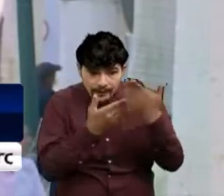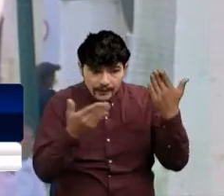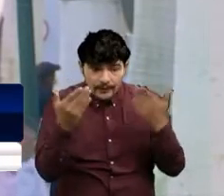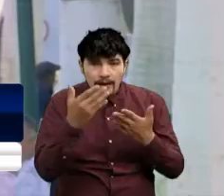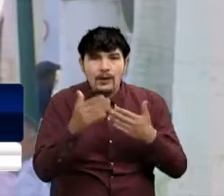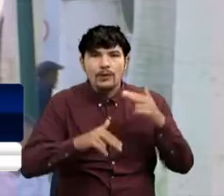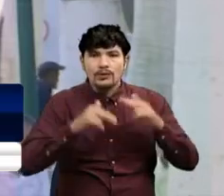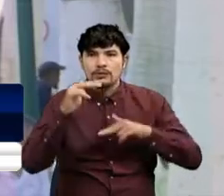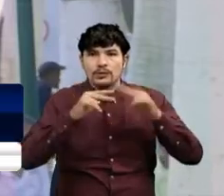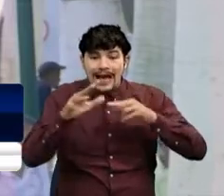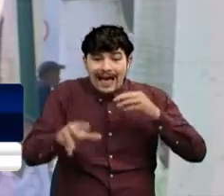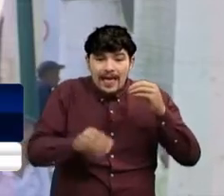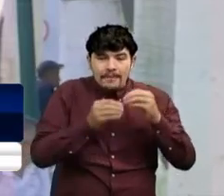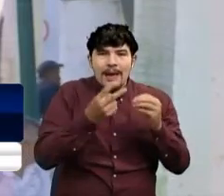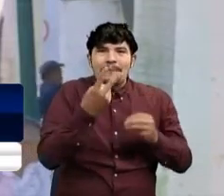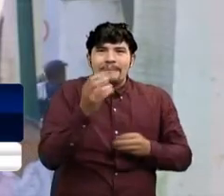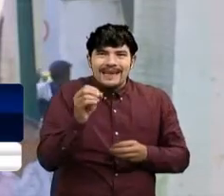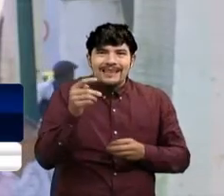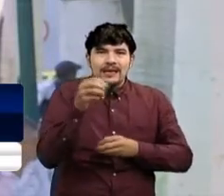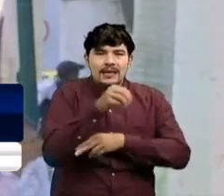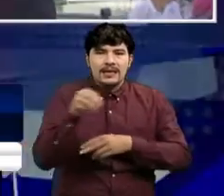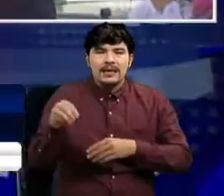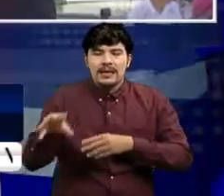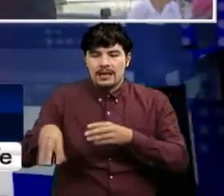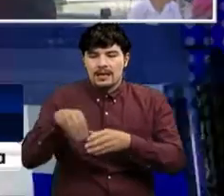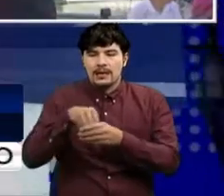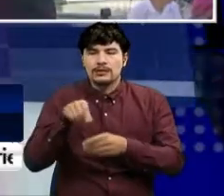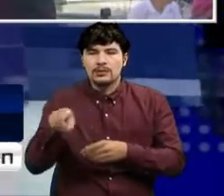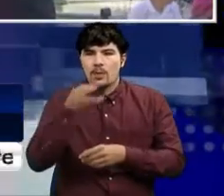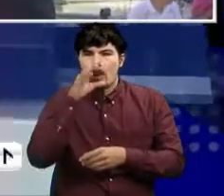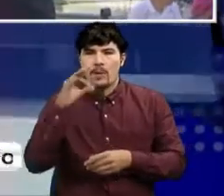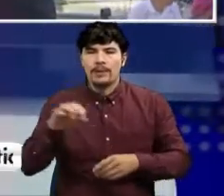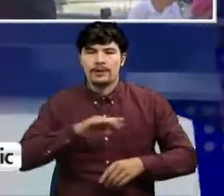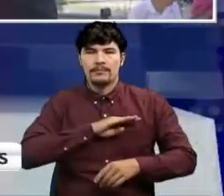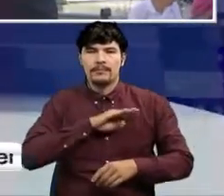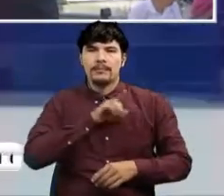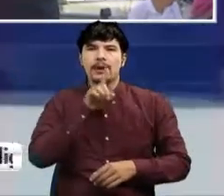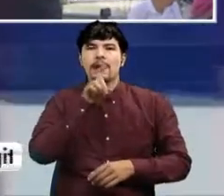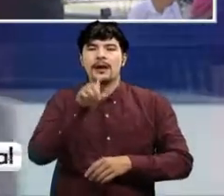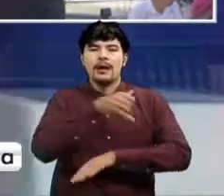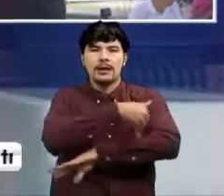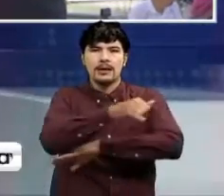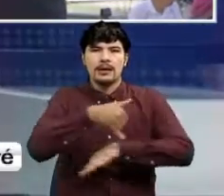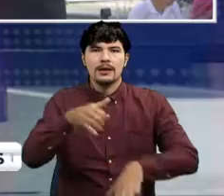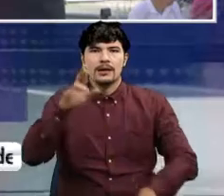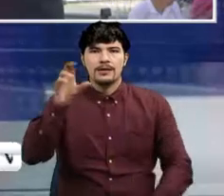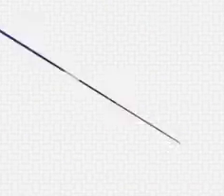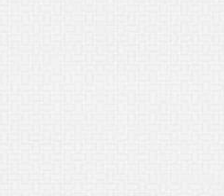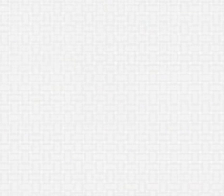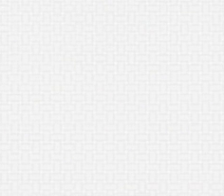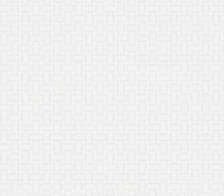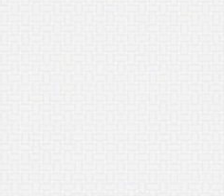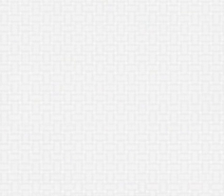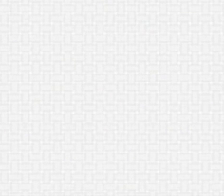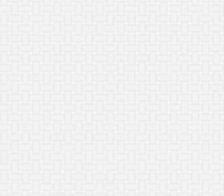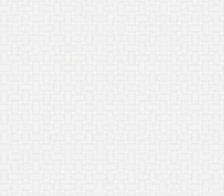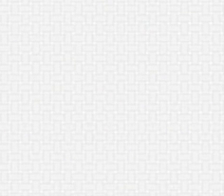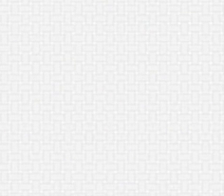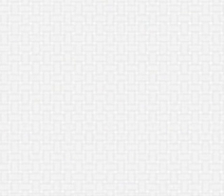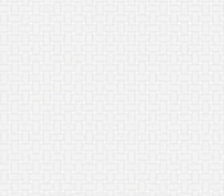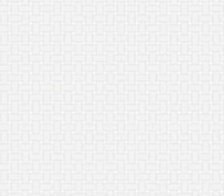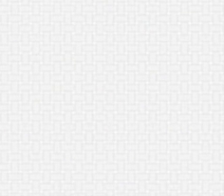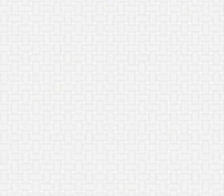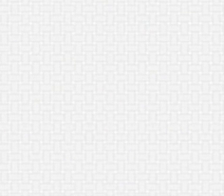ciclorrutas que se construirá dentro de la administración de rodolfo hernández esto es todo por el momento sigan ustedes el estudio